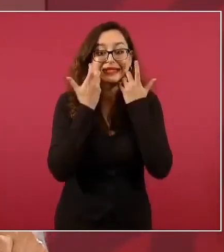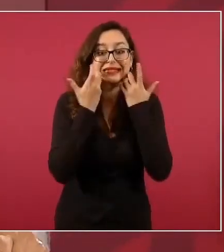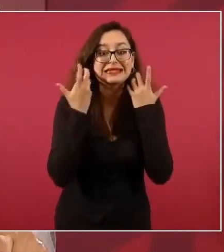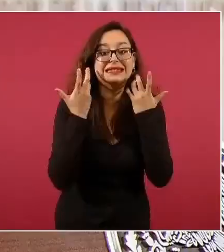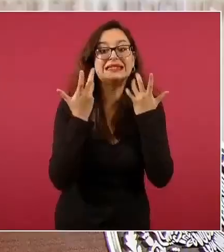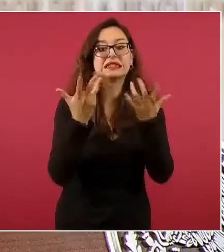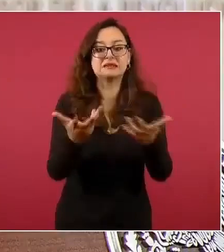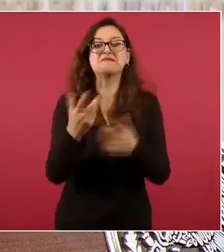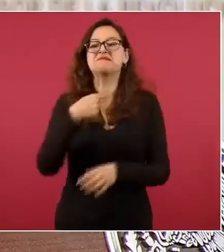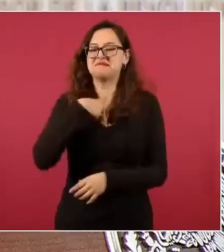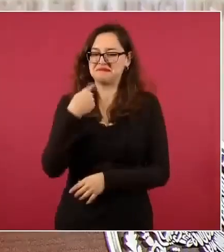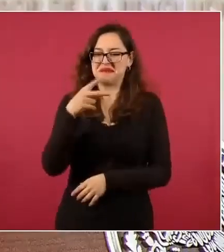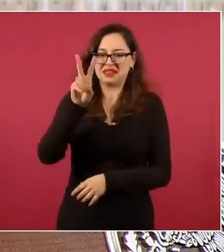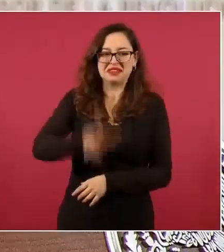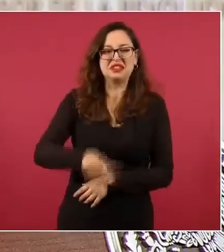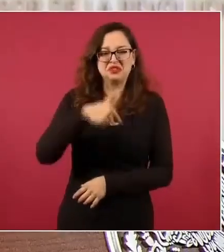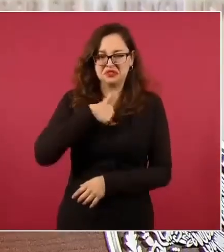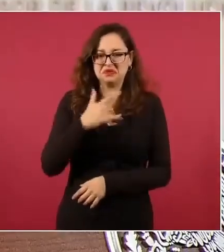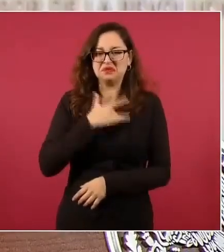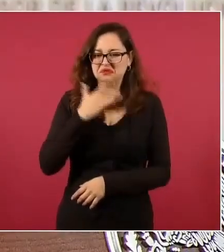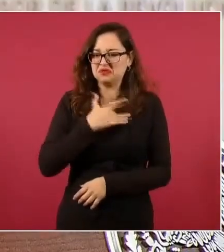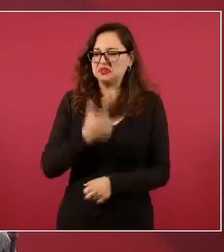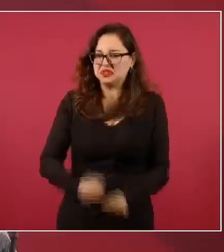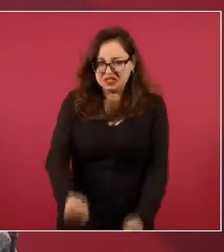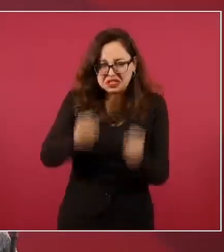me dejo de llamar a Andrés Manuel,